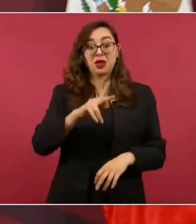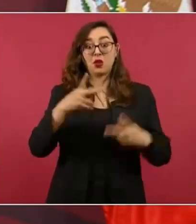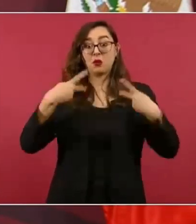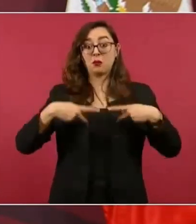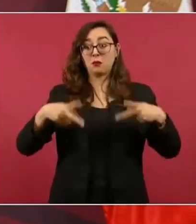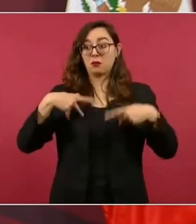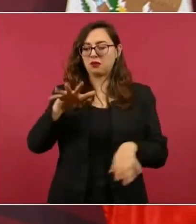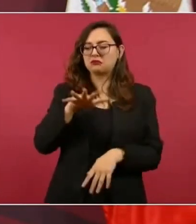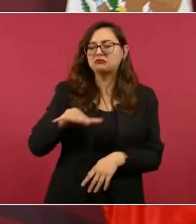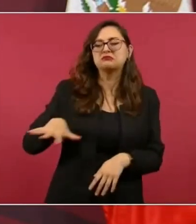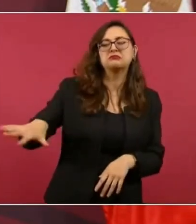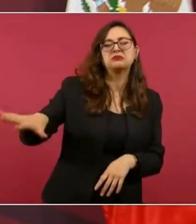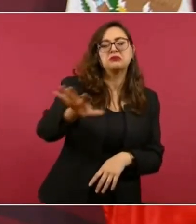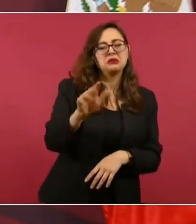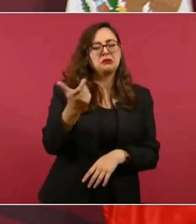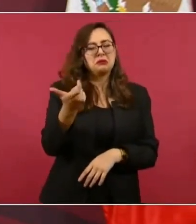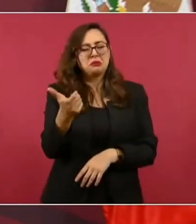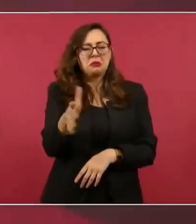Fifí tiene